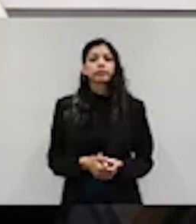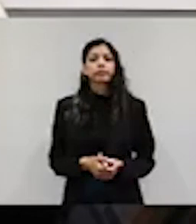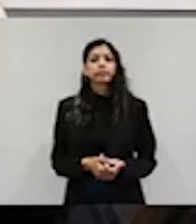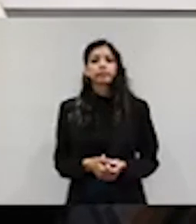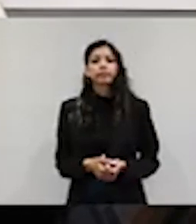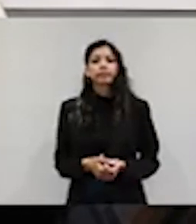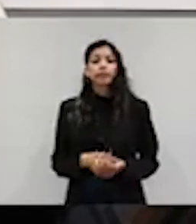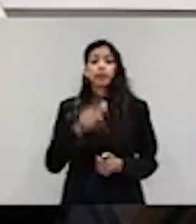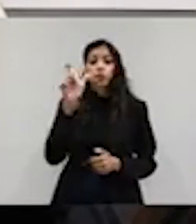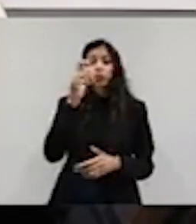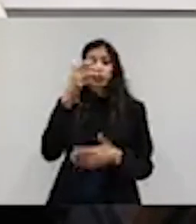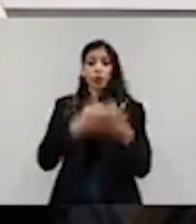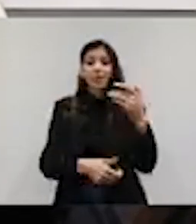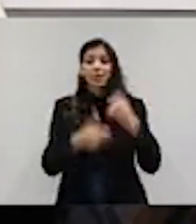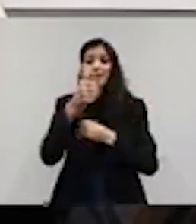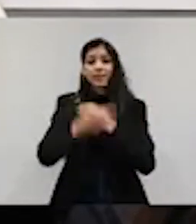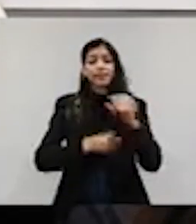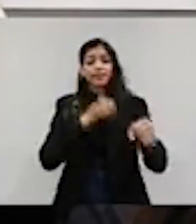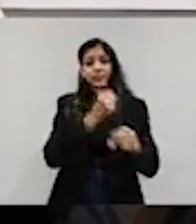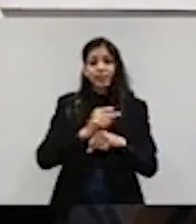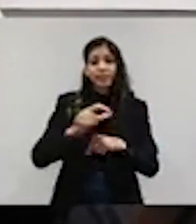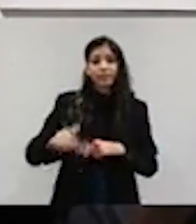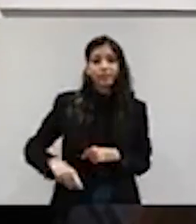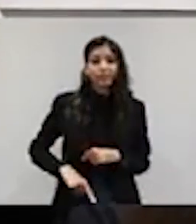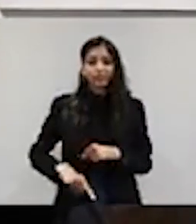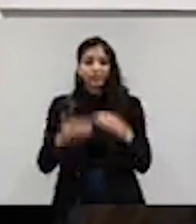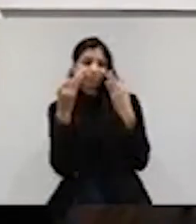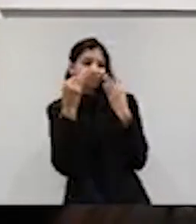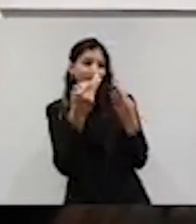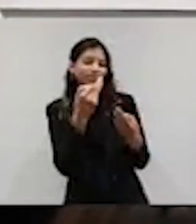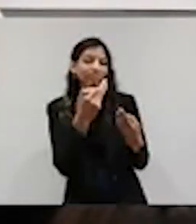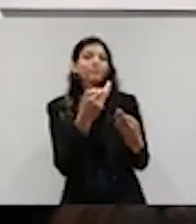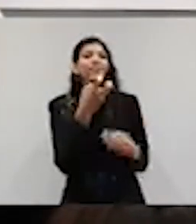Al final del sexenio anterior. Pues aquí está.